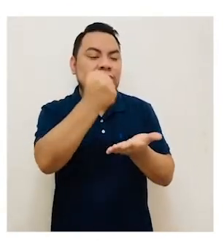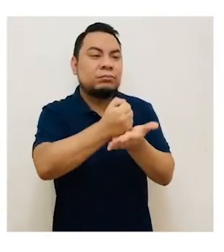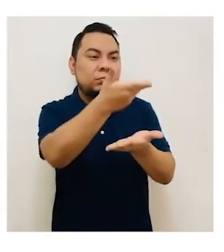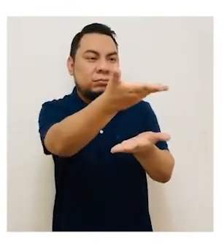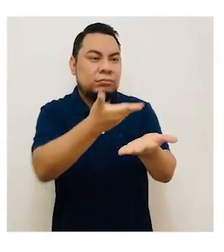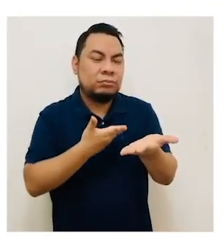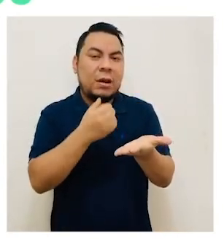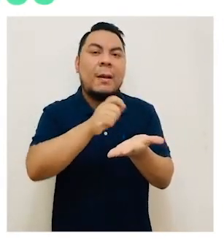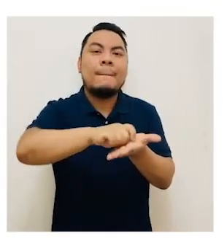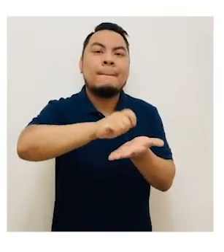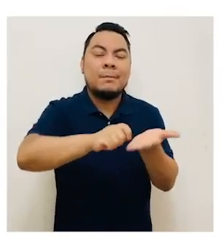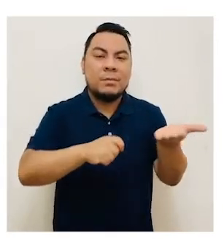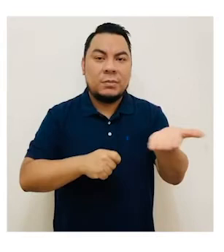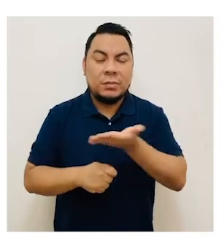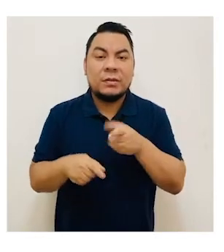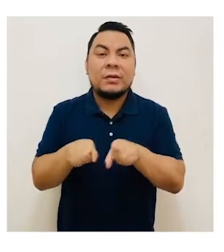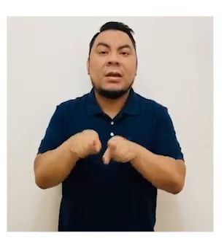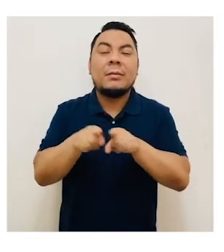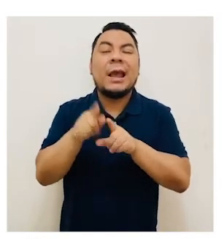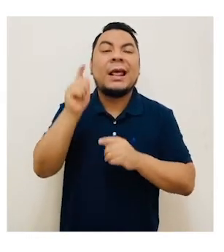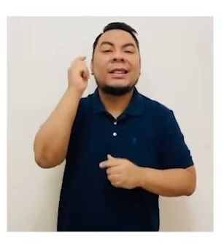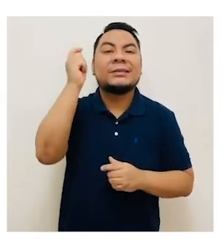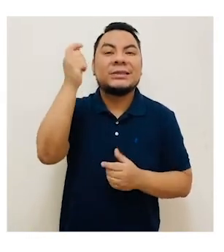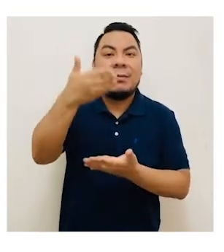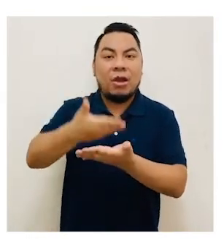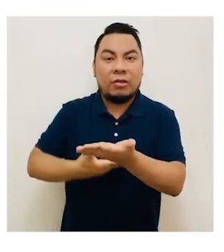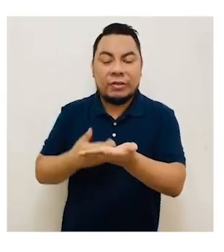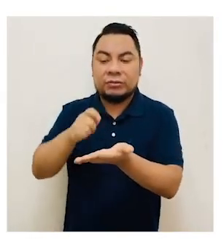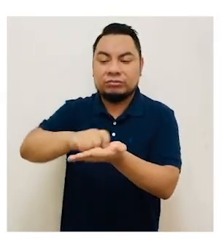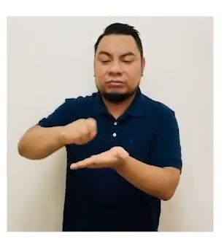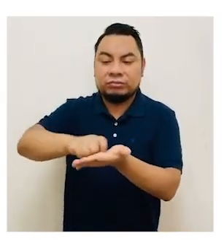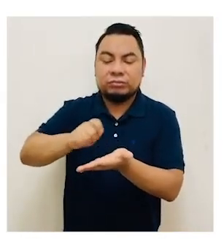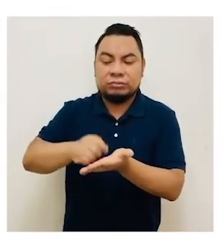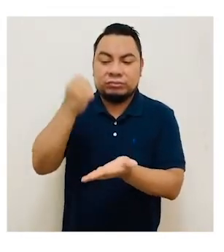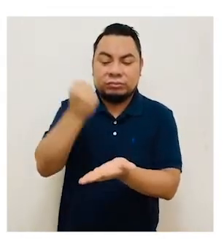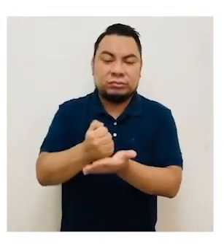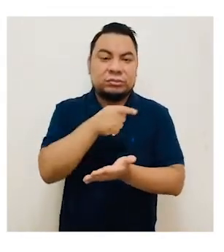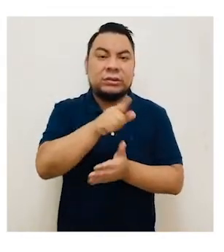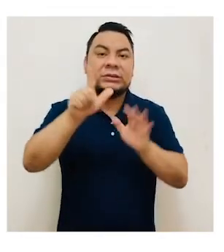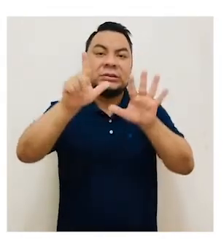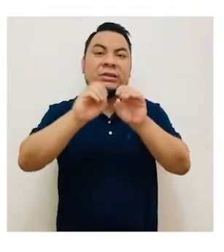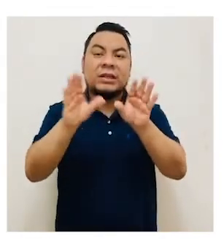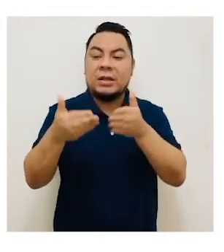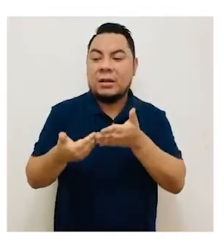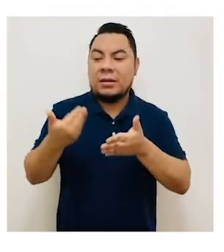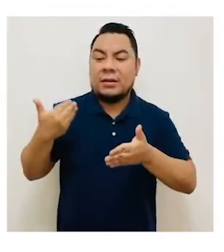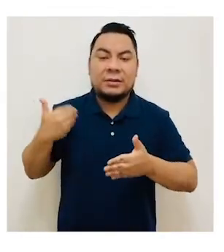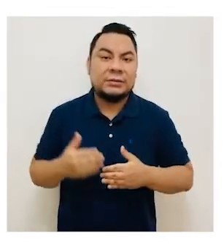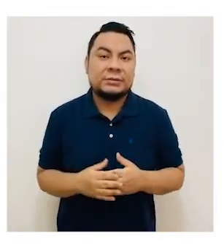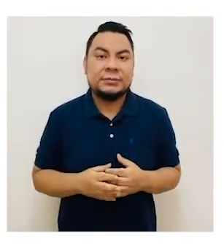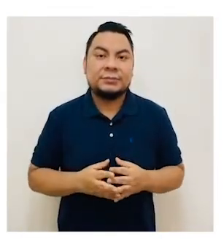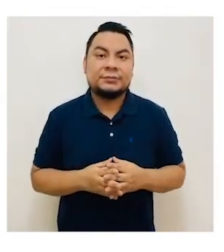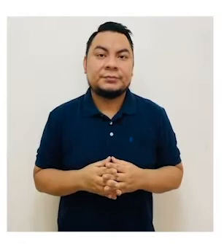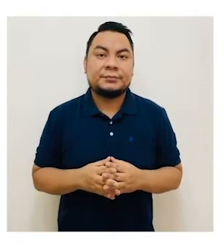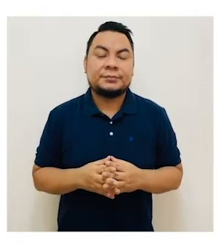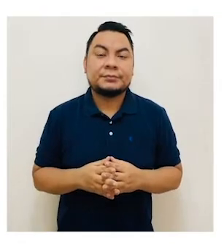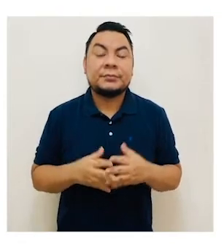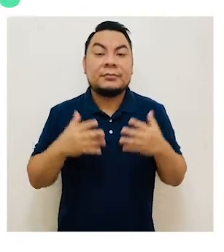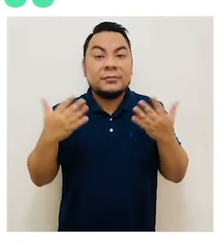7 días de antigüedad. Certificado negativo de testamento, expedido por registros públicos con 7 días de